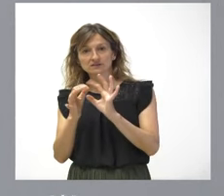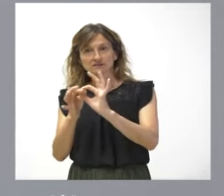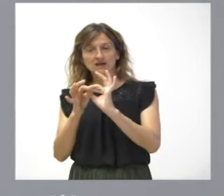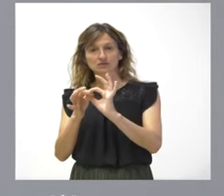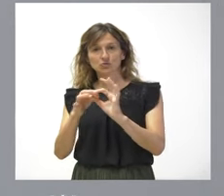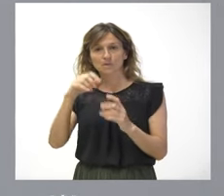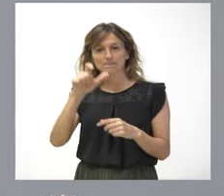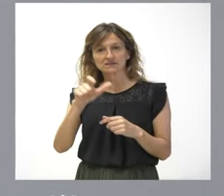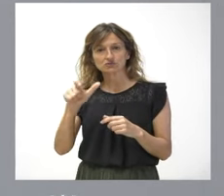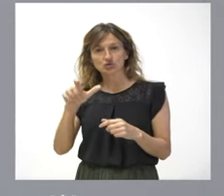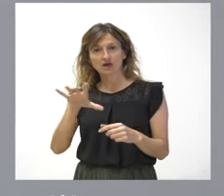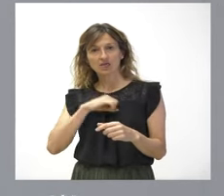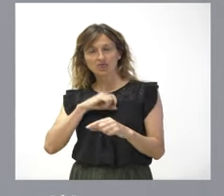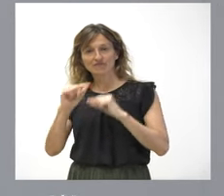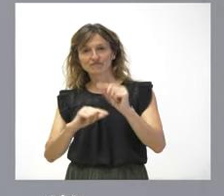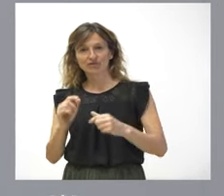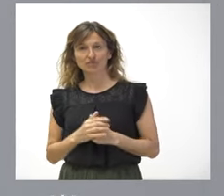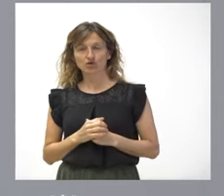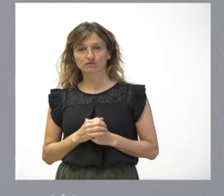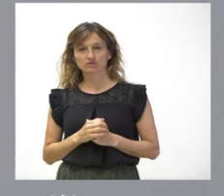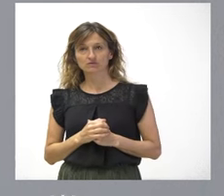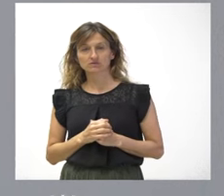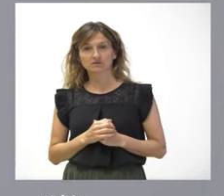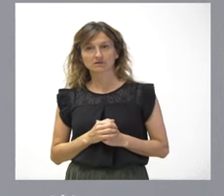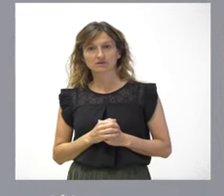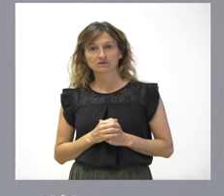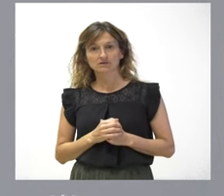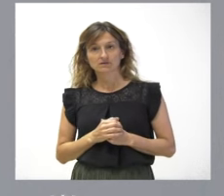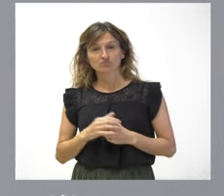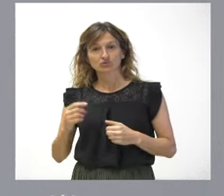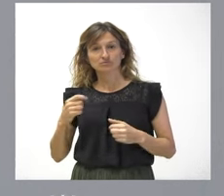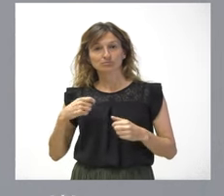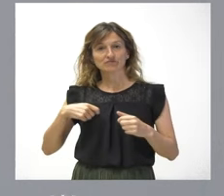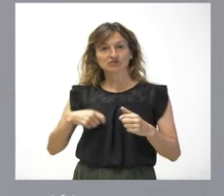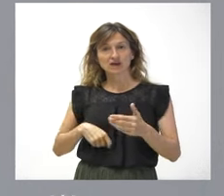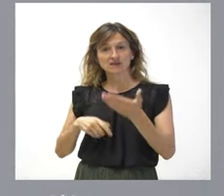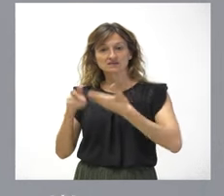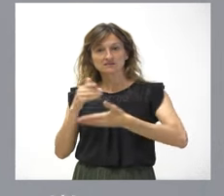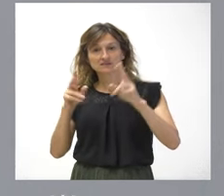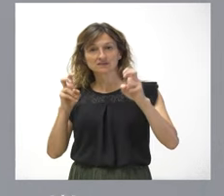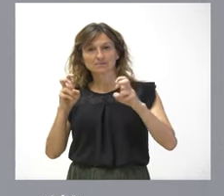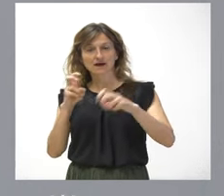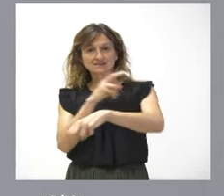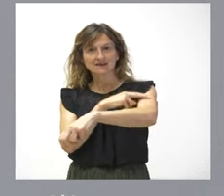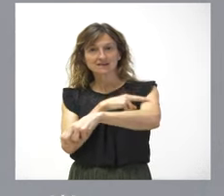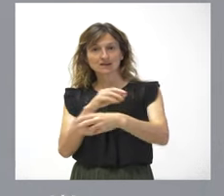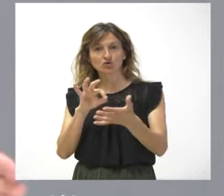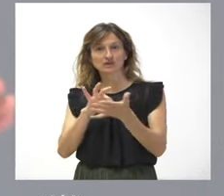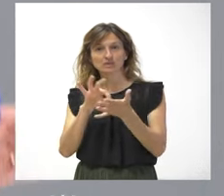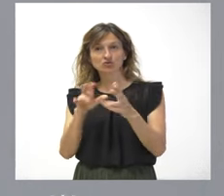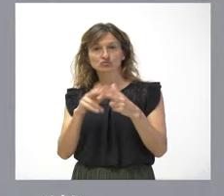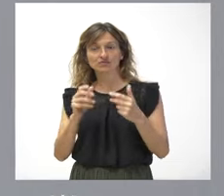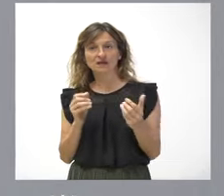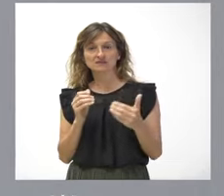con aquellas que puedan tener algún tipo de infección que básicamente son cooperantes en el ámbito sanitario de los servicios sociales es número